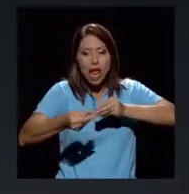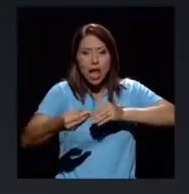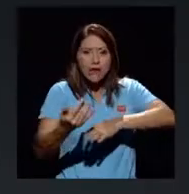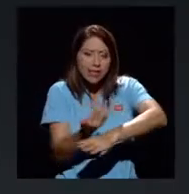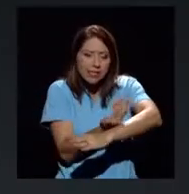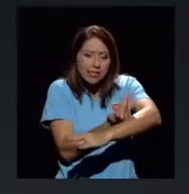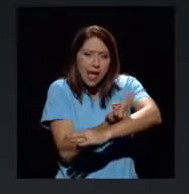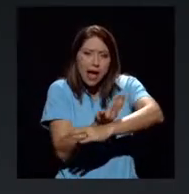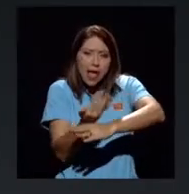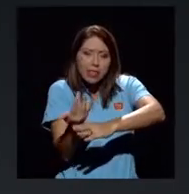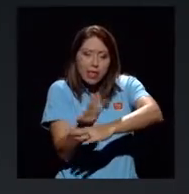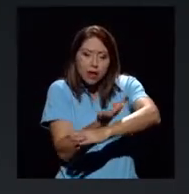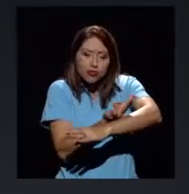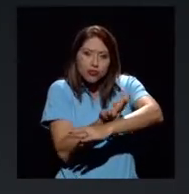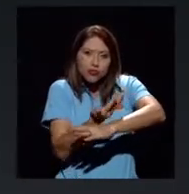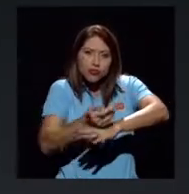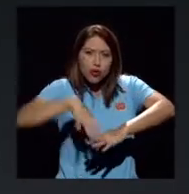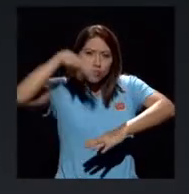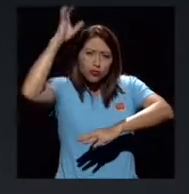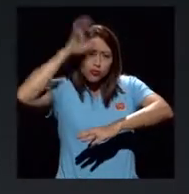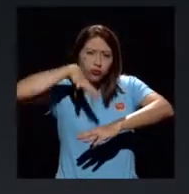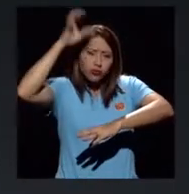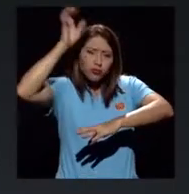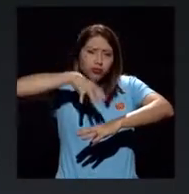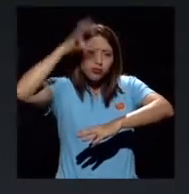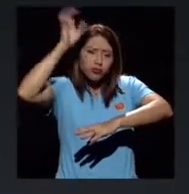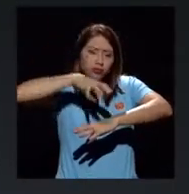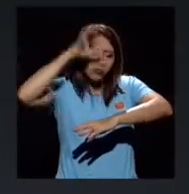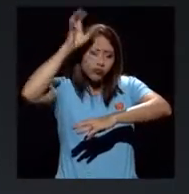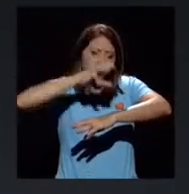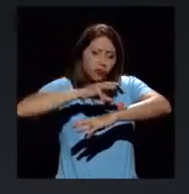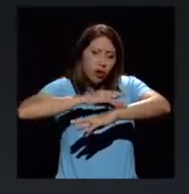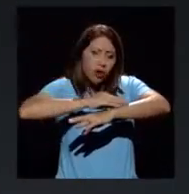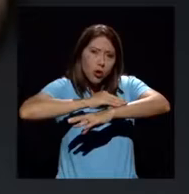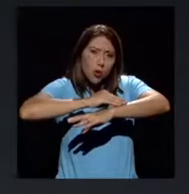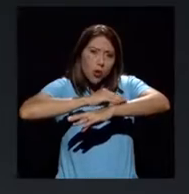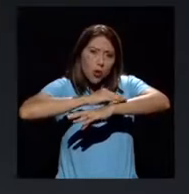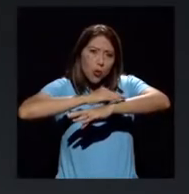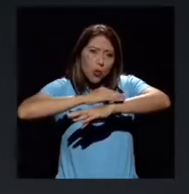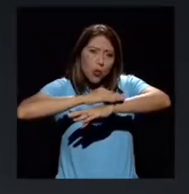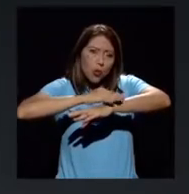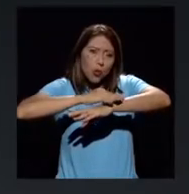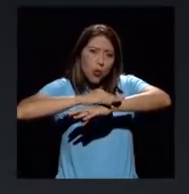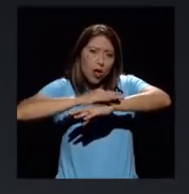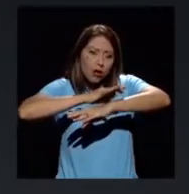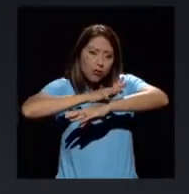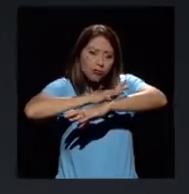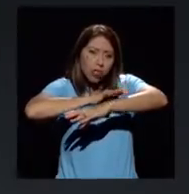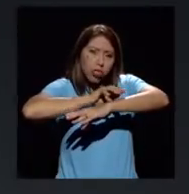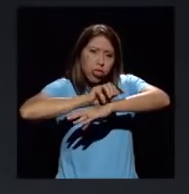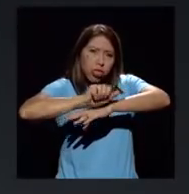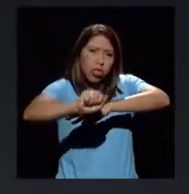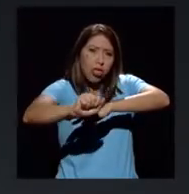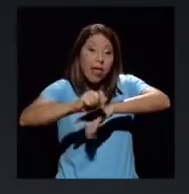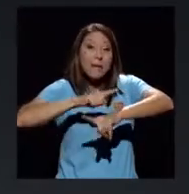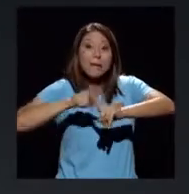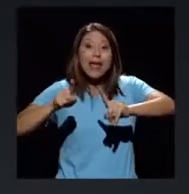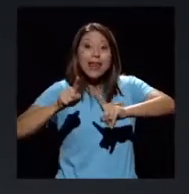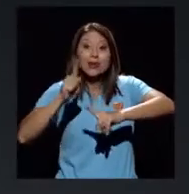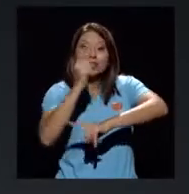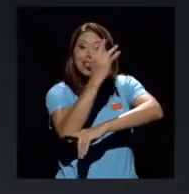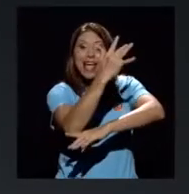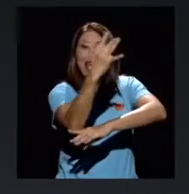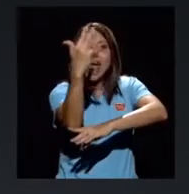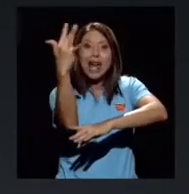lleva, si está muy fuerte, se lleva el zacate y se lleva la tierra. En cambio, si hay árboles, los árboles se les sirven un poco de ancla.